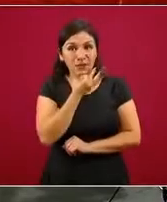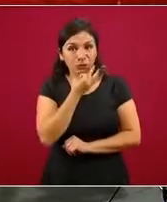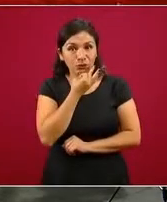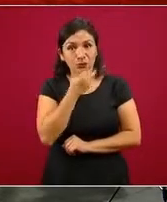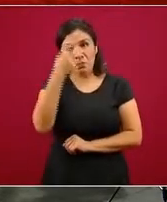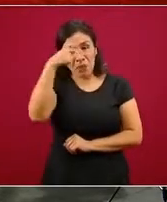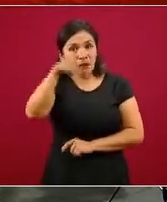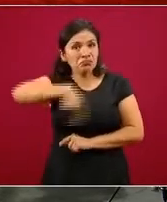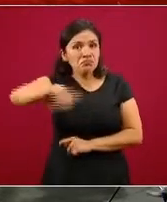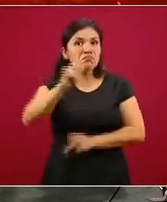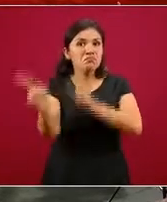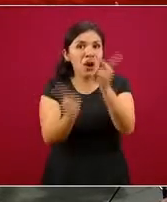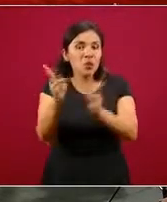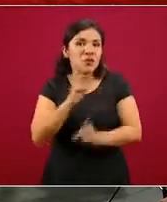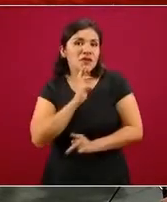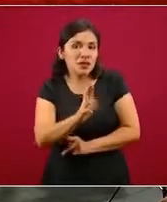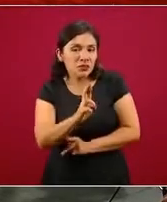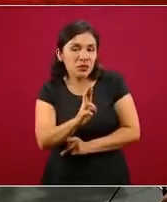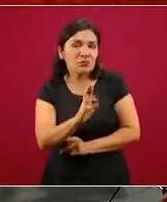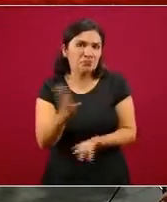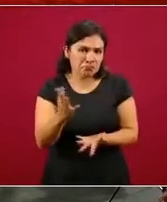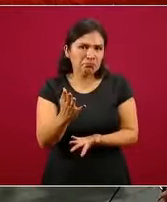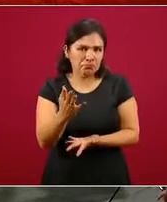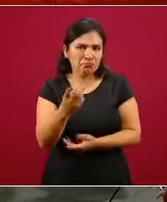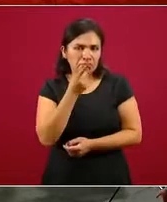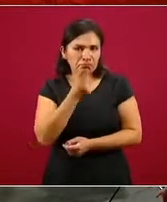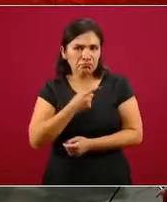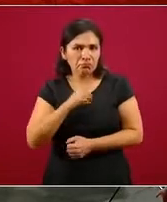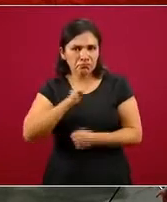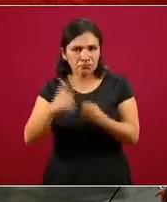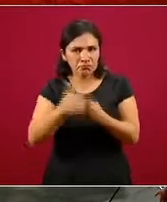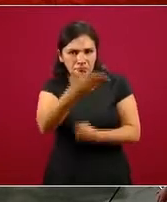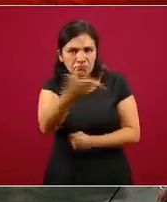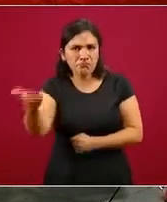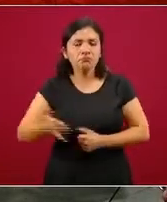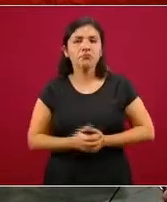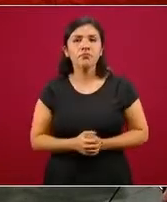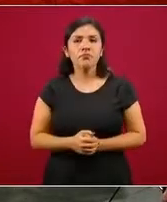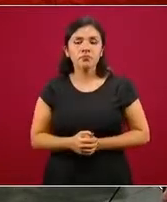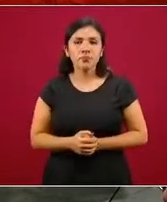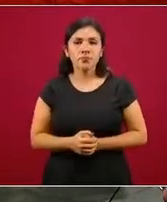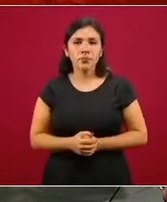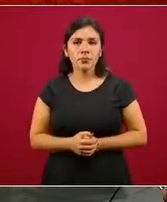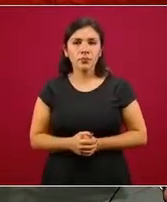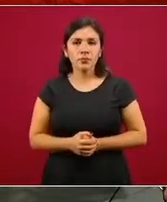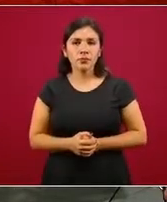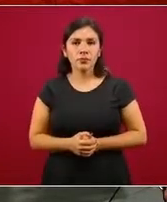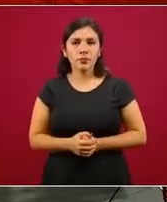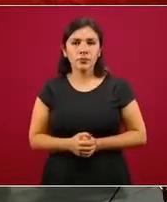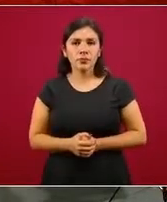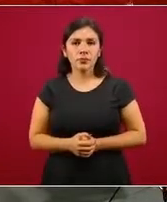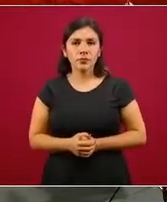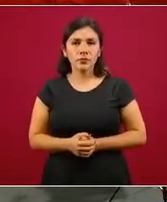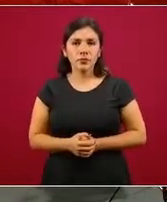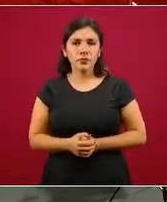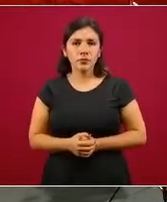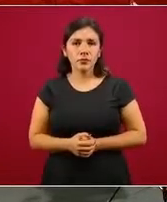para preguntas y respuestas. Juan Hernández, periódico Basta, usted, que ayer quedó pendiente. Exacto,